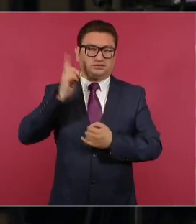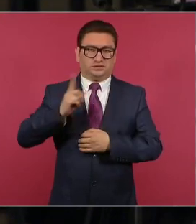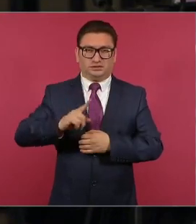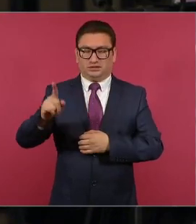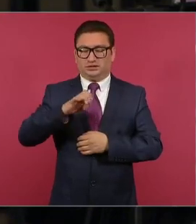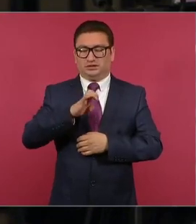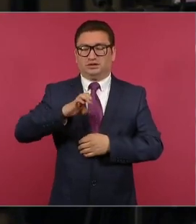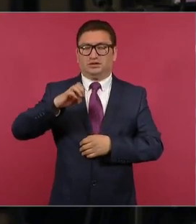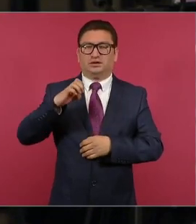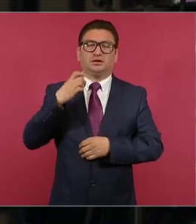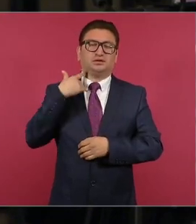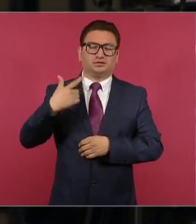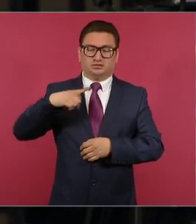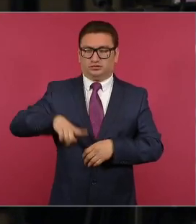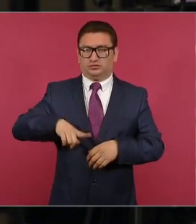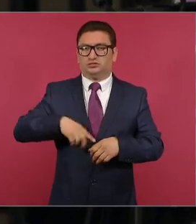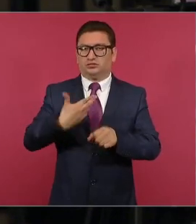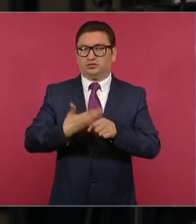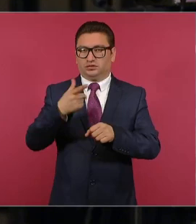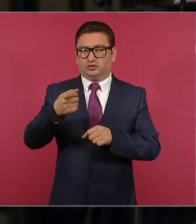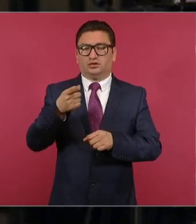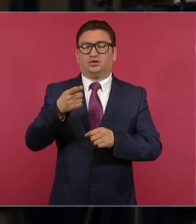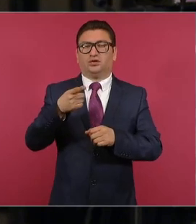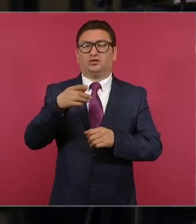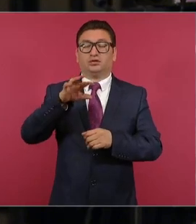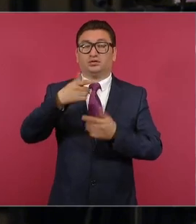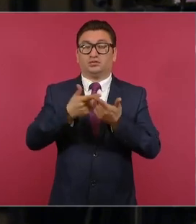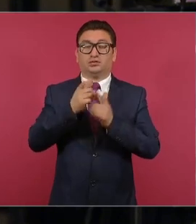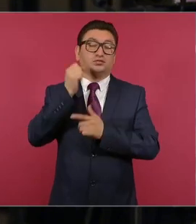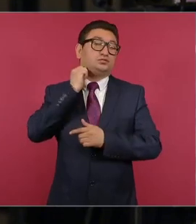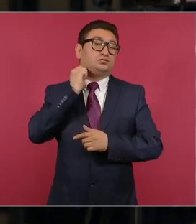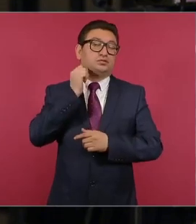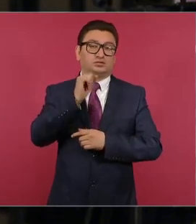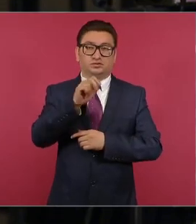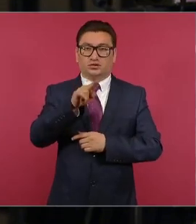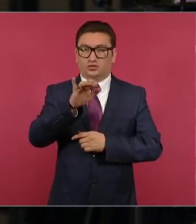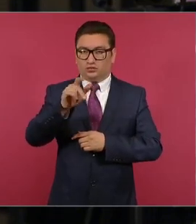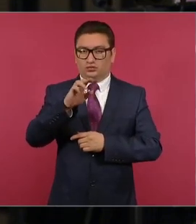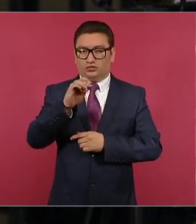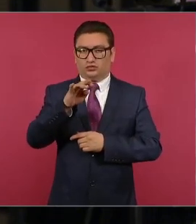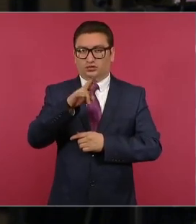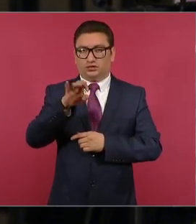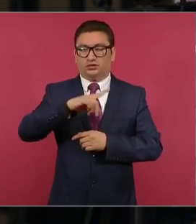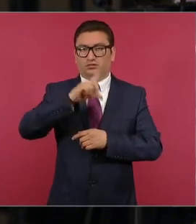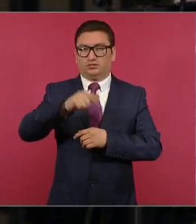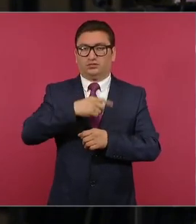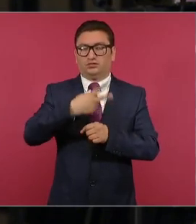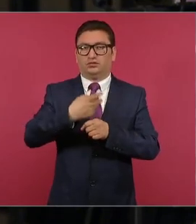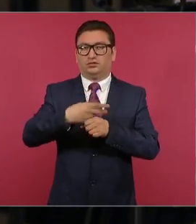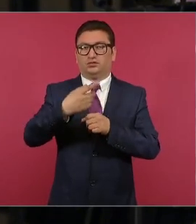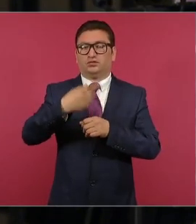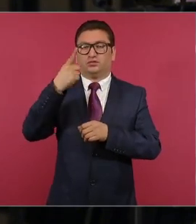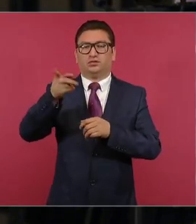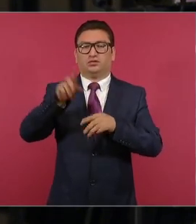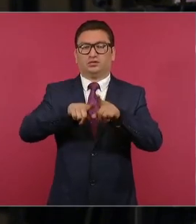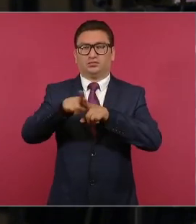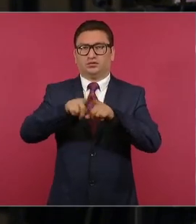podrían pensar que de ser senador, Saúl Monreal dejará el Senado en 2 años para ir con sus hermanos,